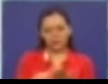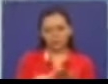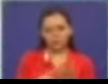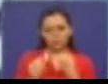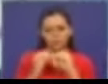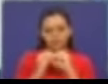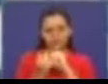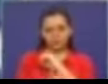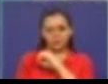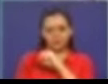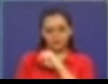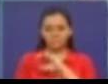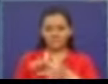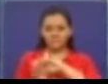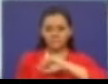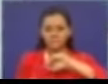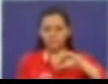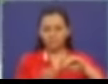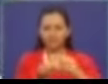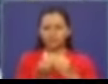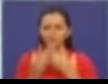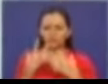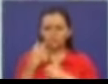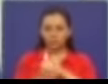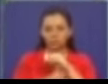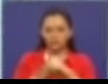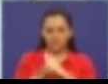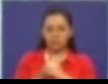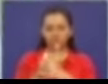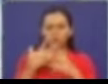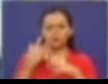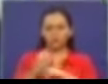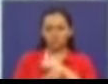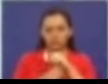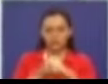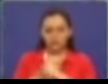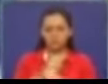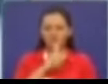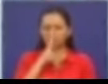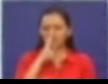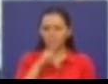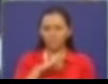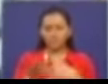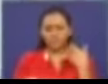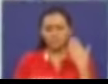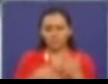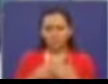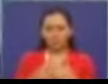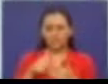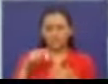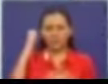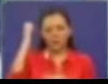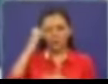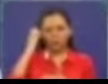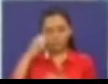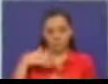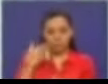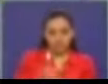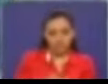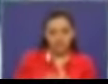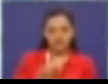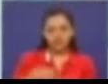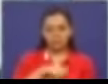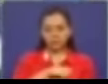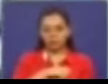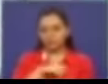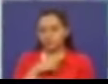país. Que después de centenas de años, cuando ellos eran los dueños de todas estas tierras antes que llegaran los europeos, los españoles,